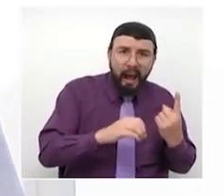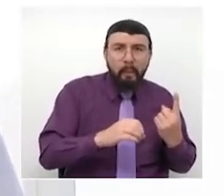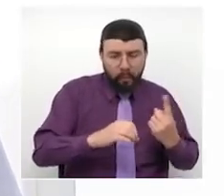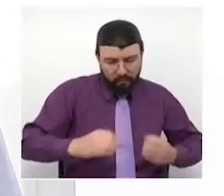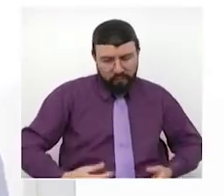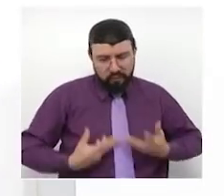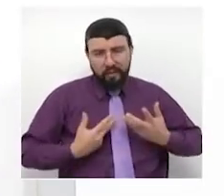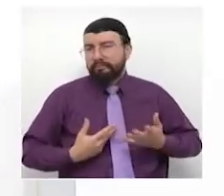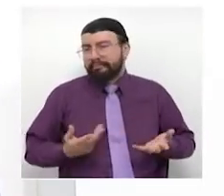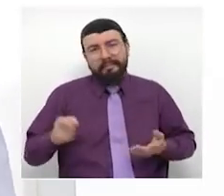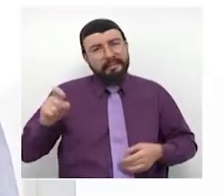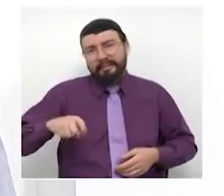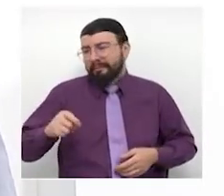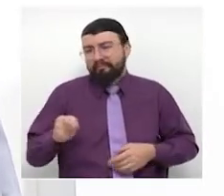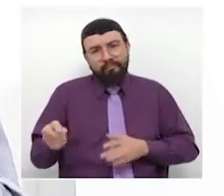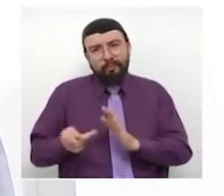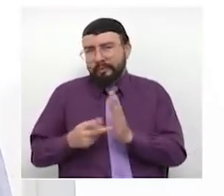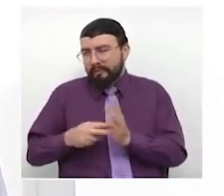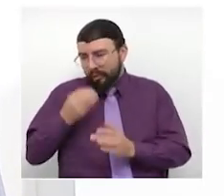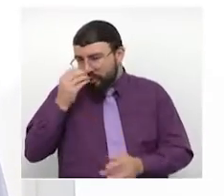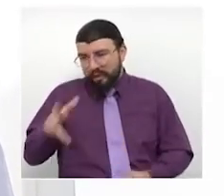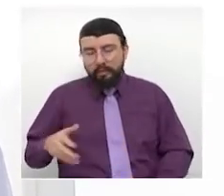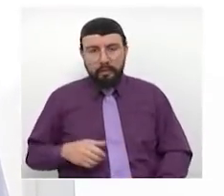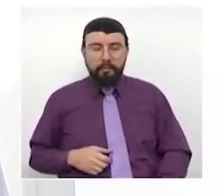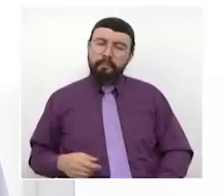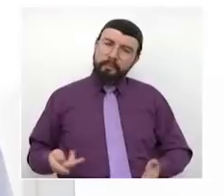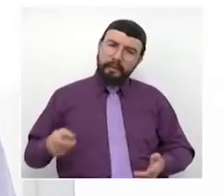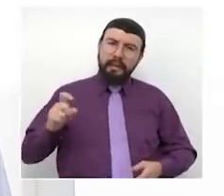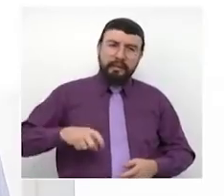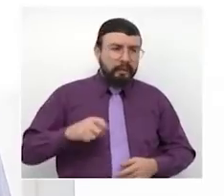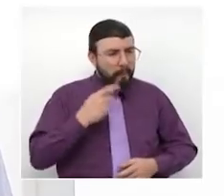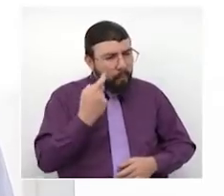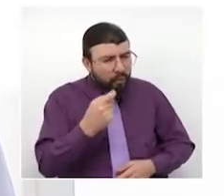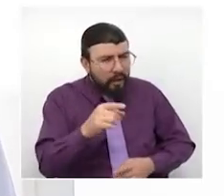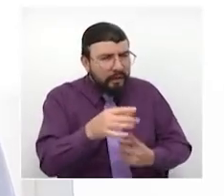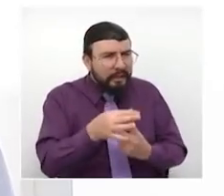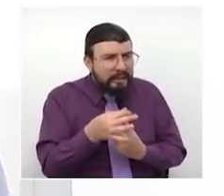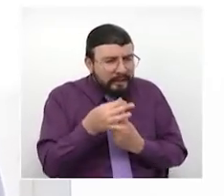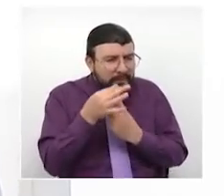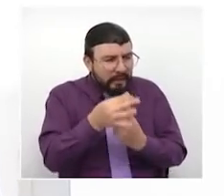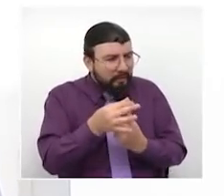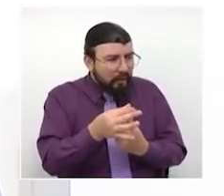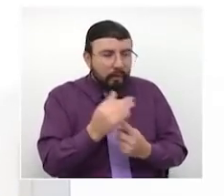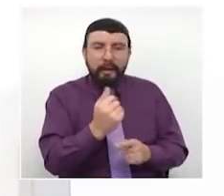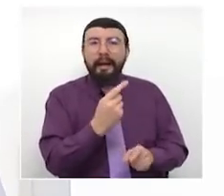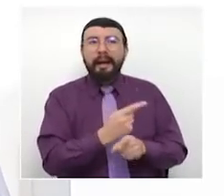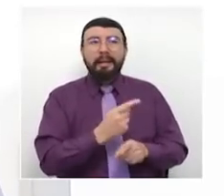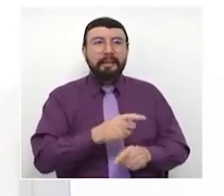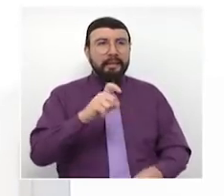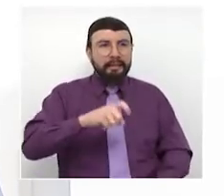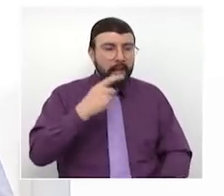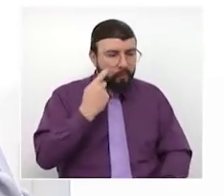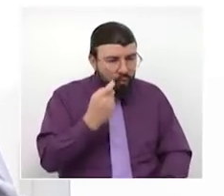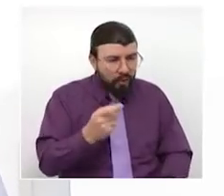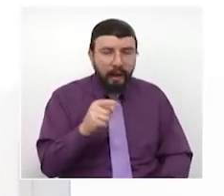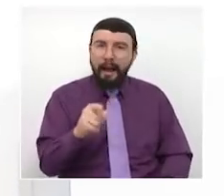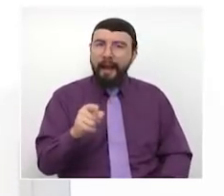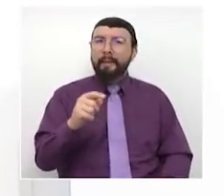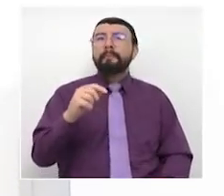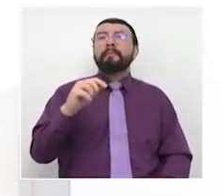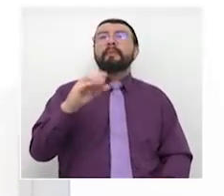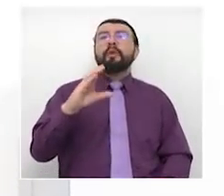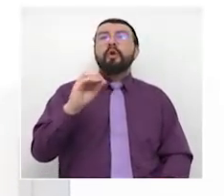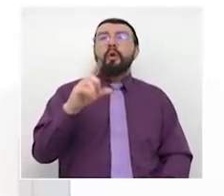sea que eso no es viable. Hay que buscar un complemento de colágeno específico, ¿cierto? Un colágeno hidrolizado